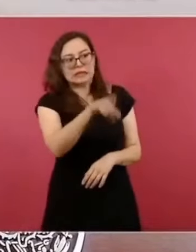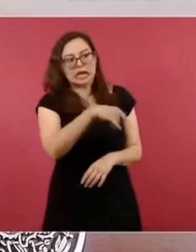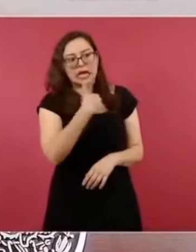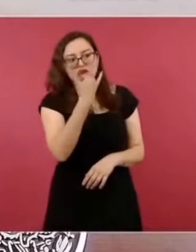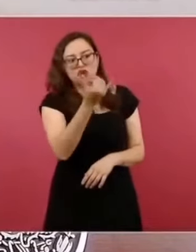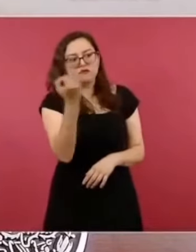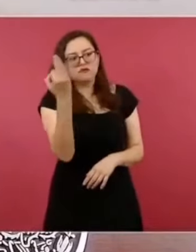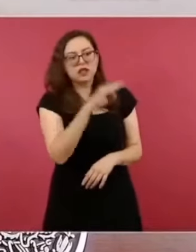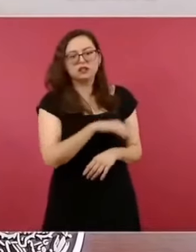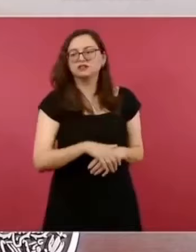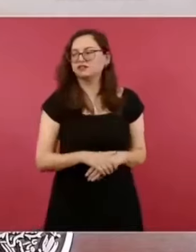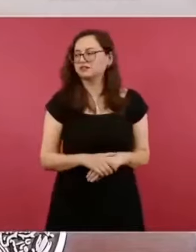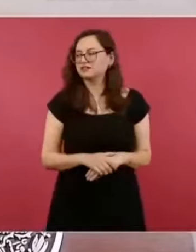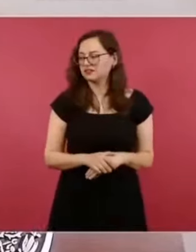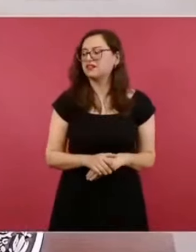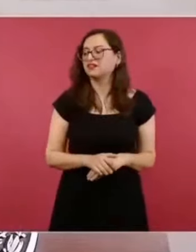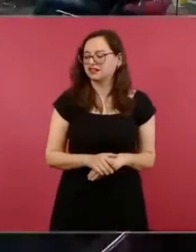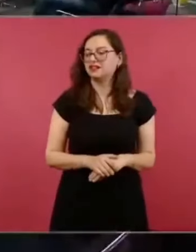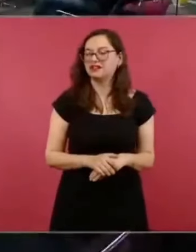es lo mismo,